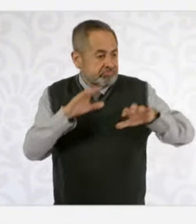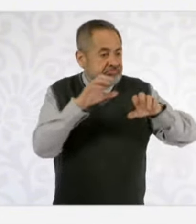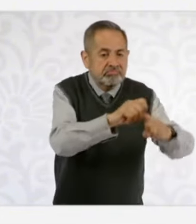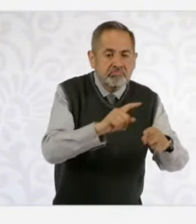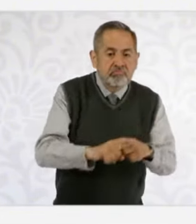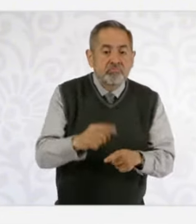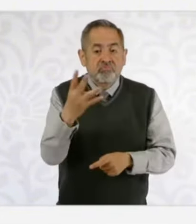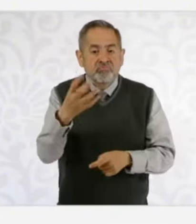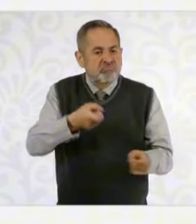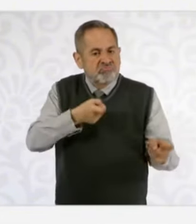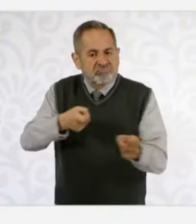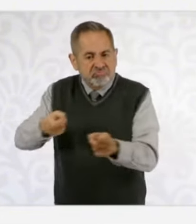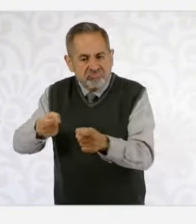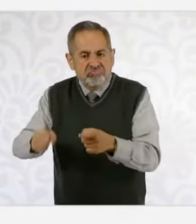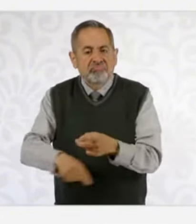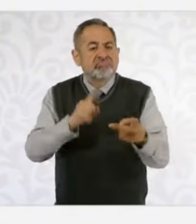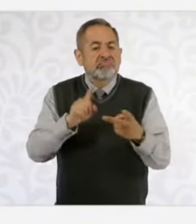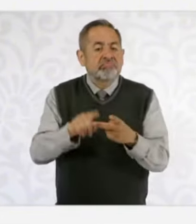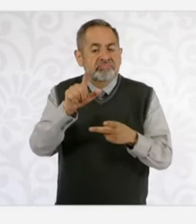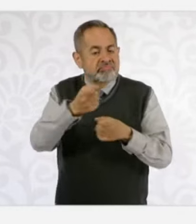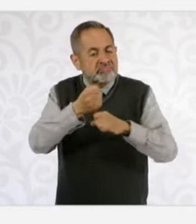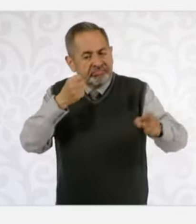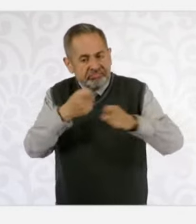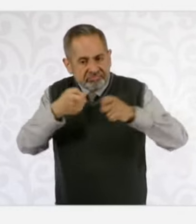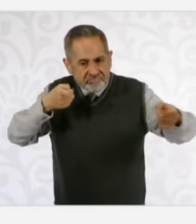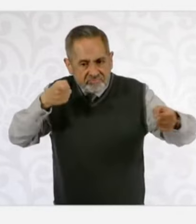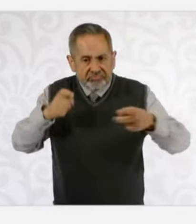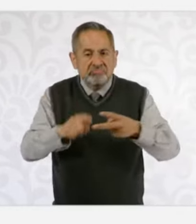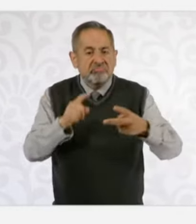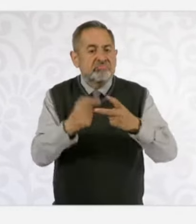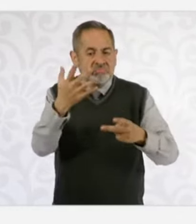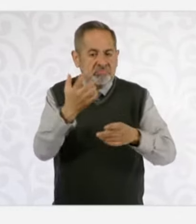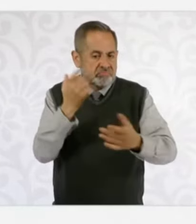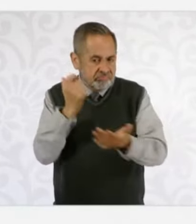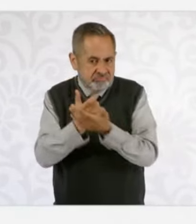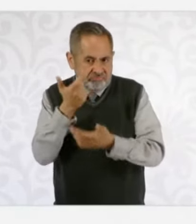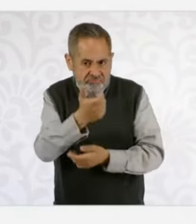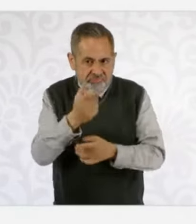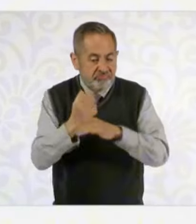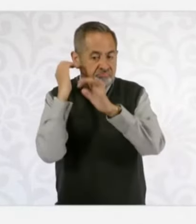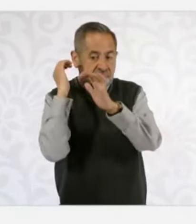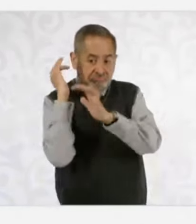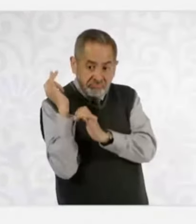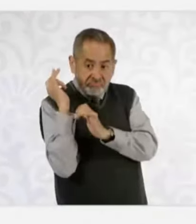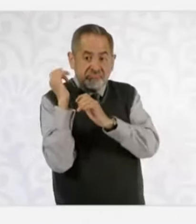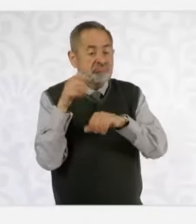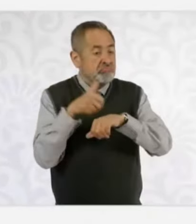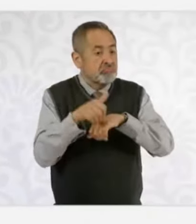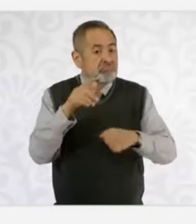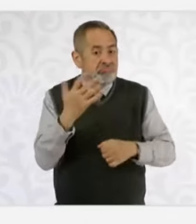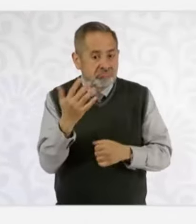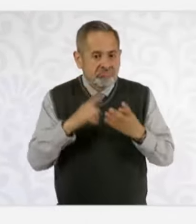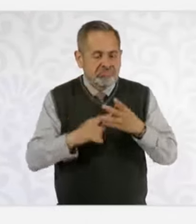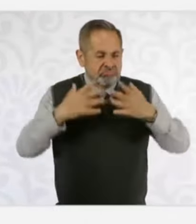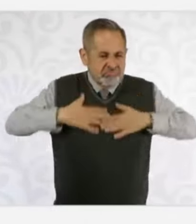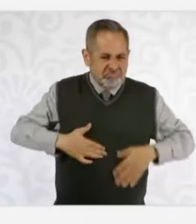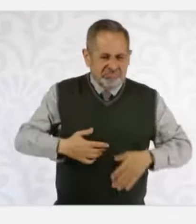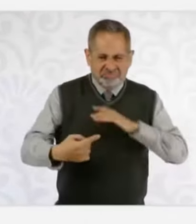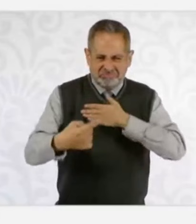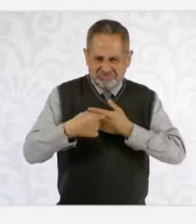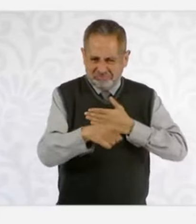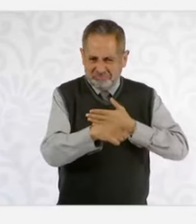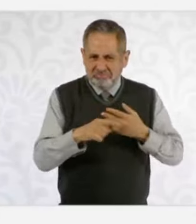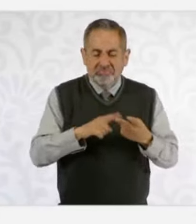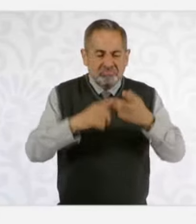4 ametralladoras, 17 armas largas, 5 armas cortas, un fusil Barrett calibre 50, chalecos balísticos,